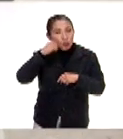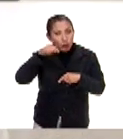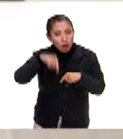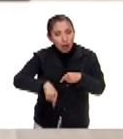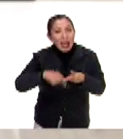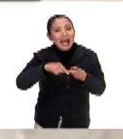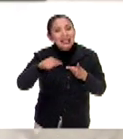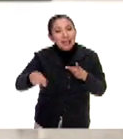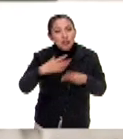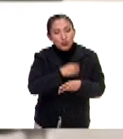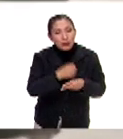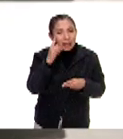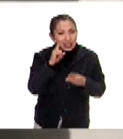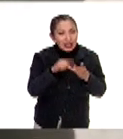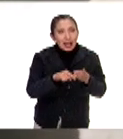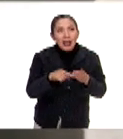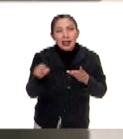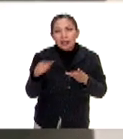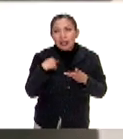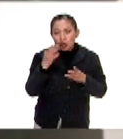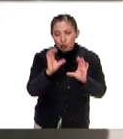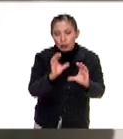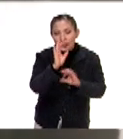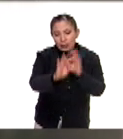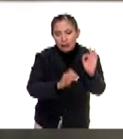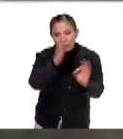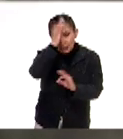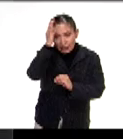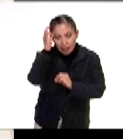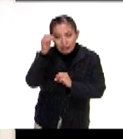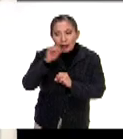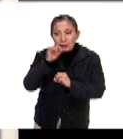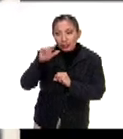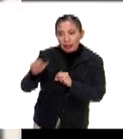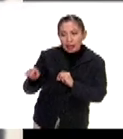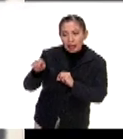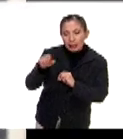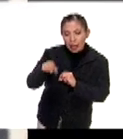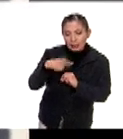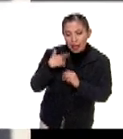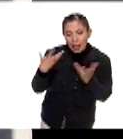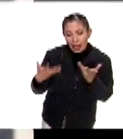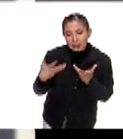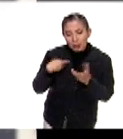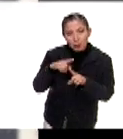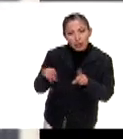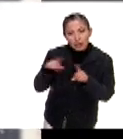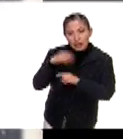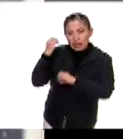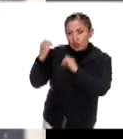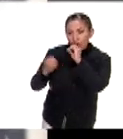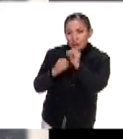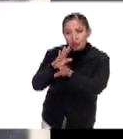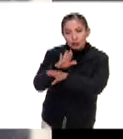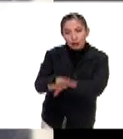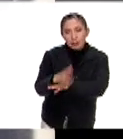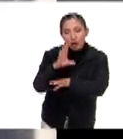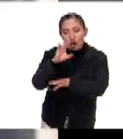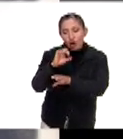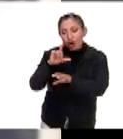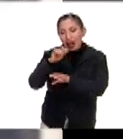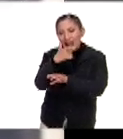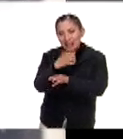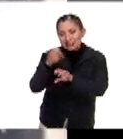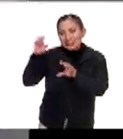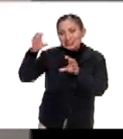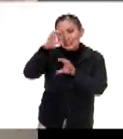aquí estuvo su hija Ob, que estuvo al cuidado de Frida Kahlo, y después ella desarrolló una serie de obras que tienen que ver con el collage, cosa que